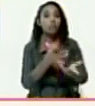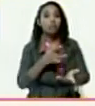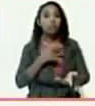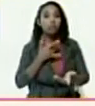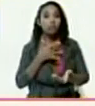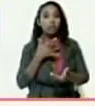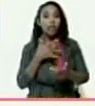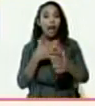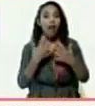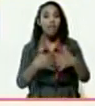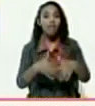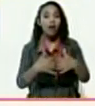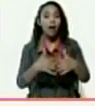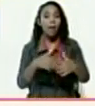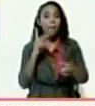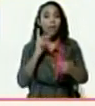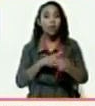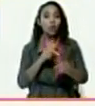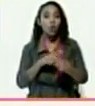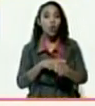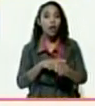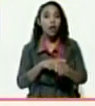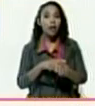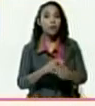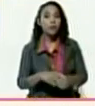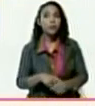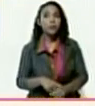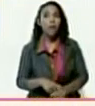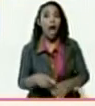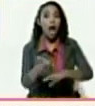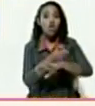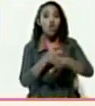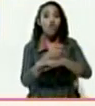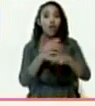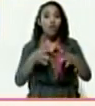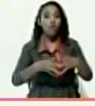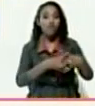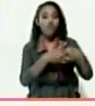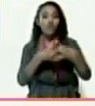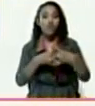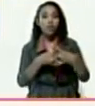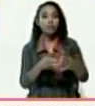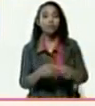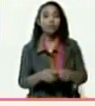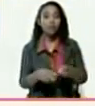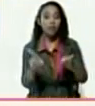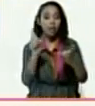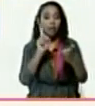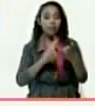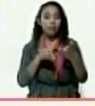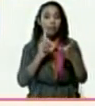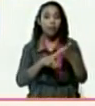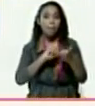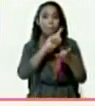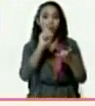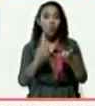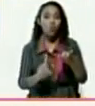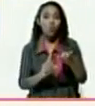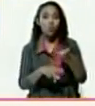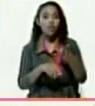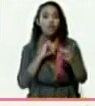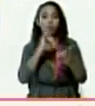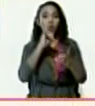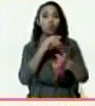industria petrolera a el gobierno de Estados Unidos. Y mi tercera pregunta, que está una información que está